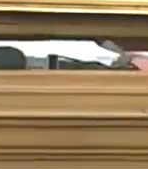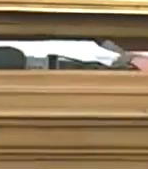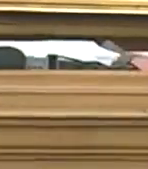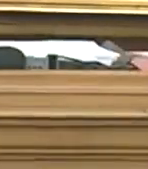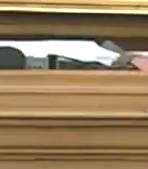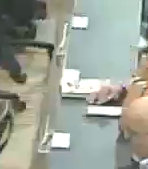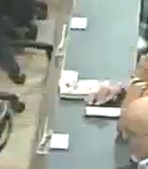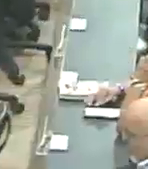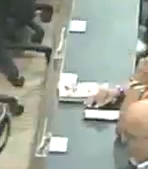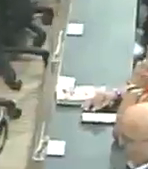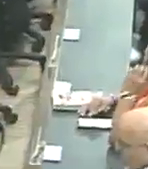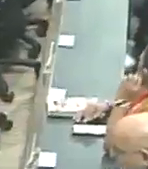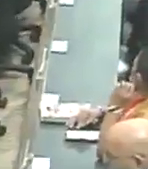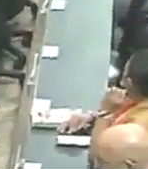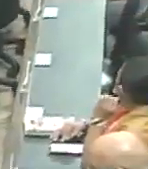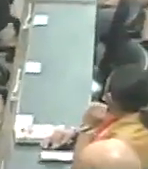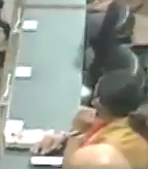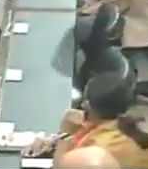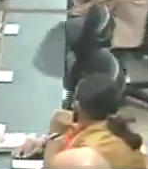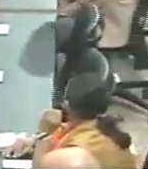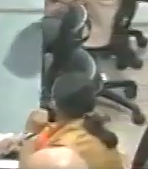Mata.